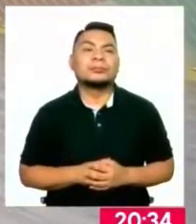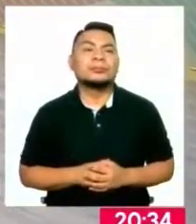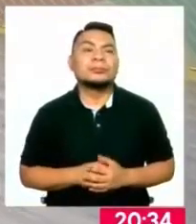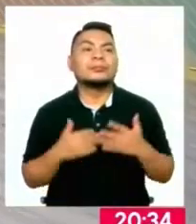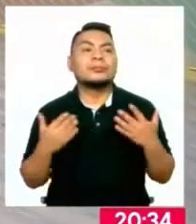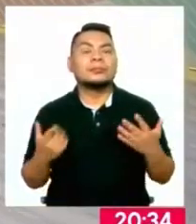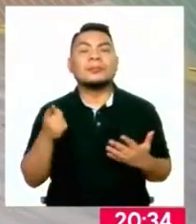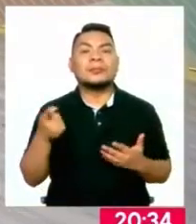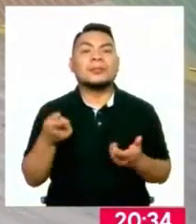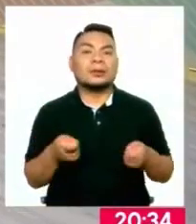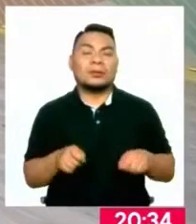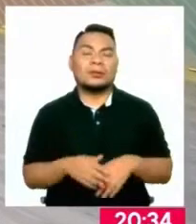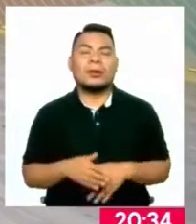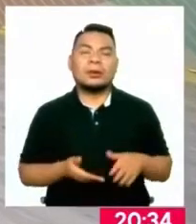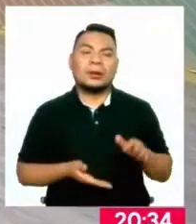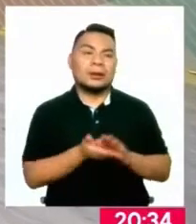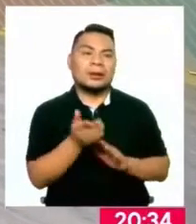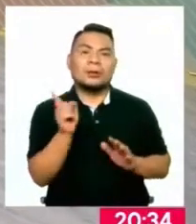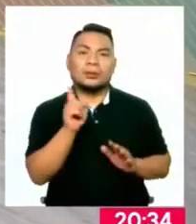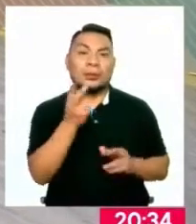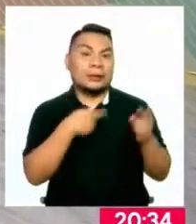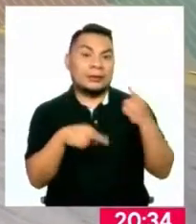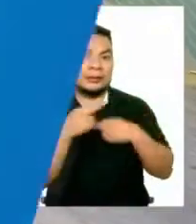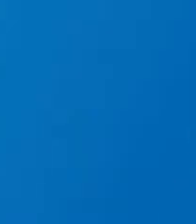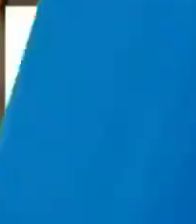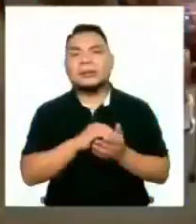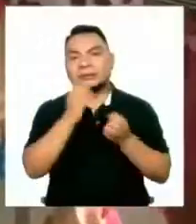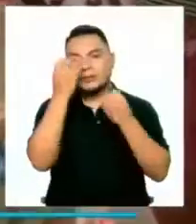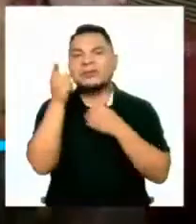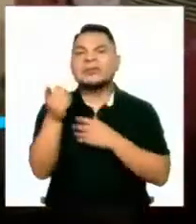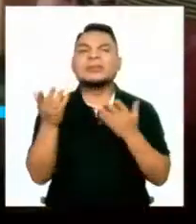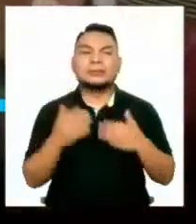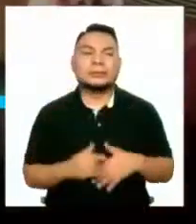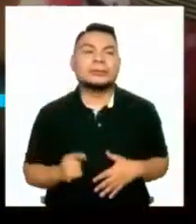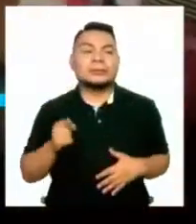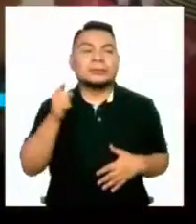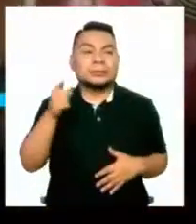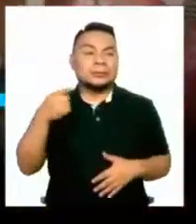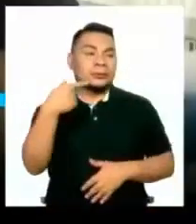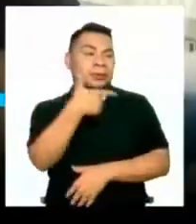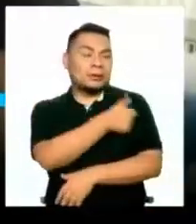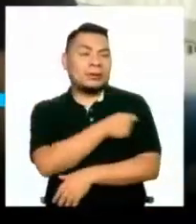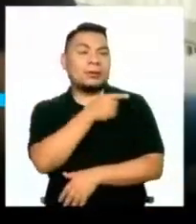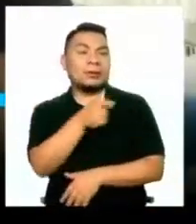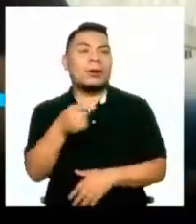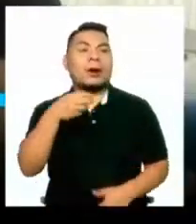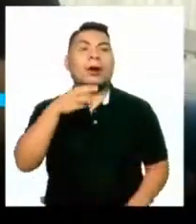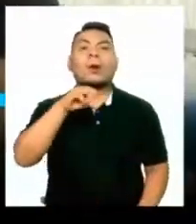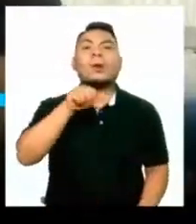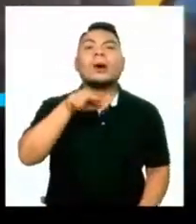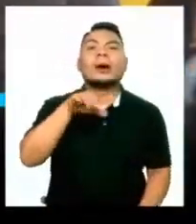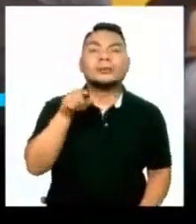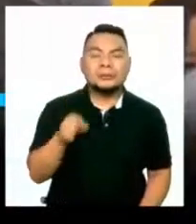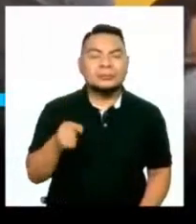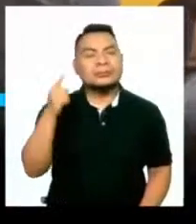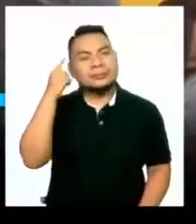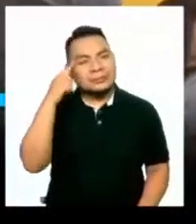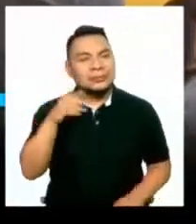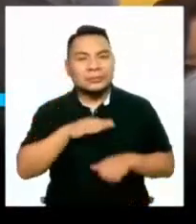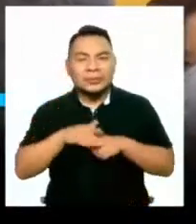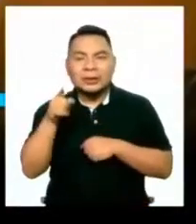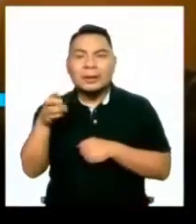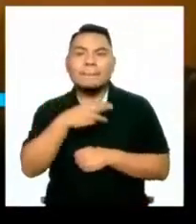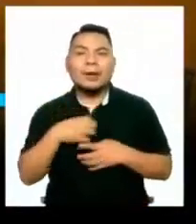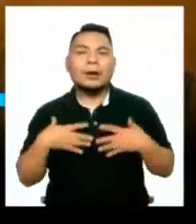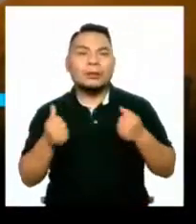Muy bien, hacemos una nueva pausa. No se mueva, que regresamos con más información, entre ellas con la vacuna Warma, la nueva estrategia del